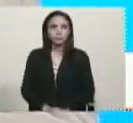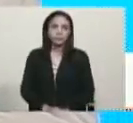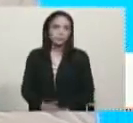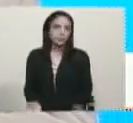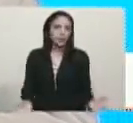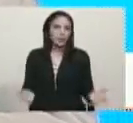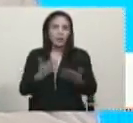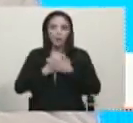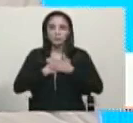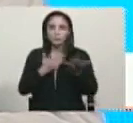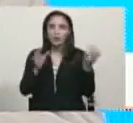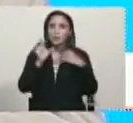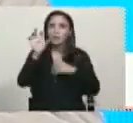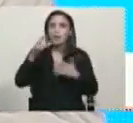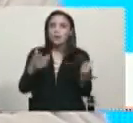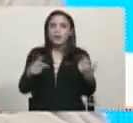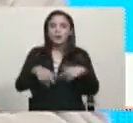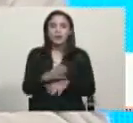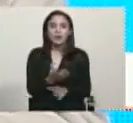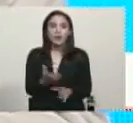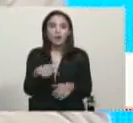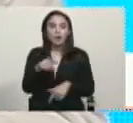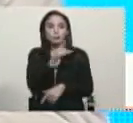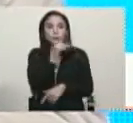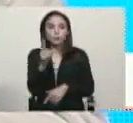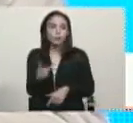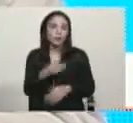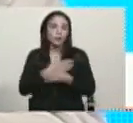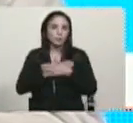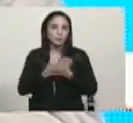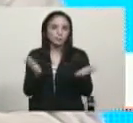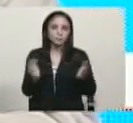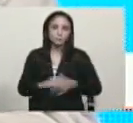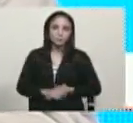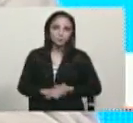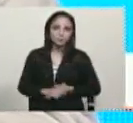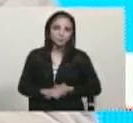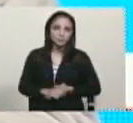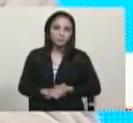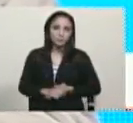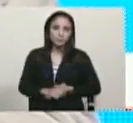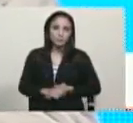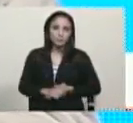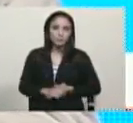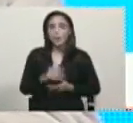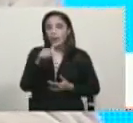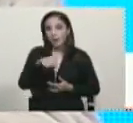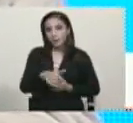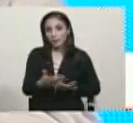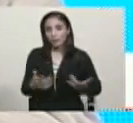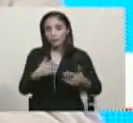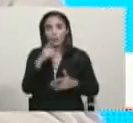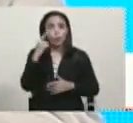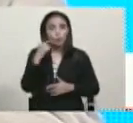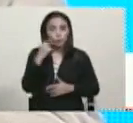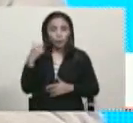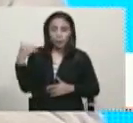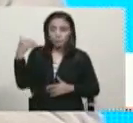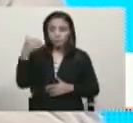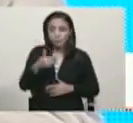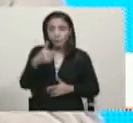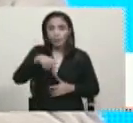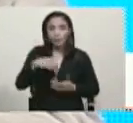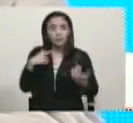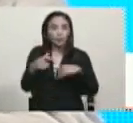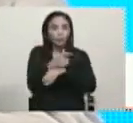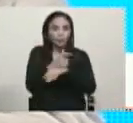Zulia revolucionario. Garantizarle, presidente, que los ciclos de las traiciones en el Zulia están concluidos. Están